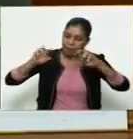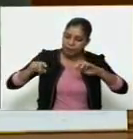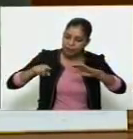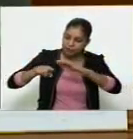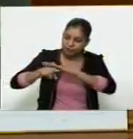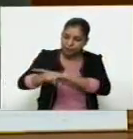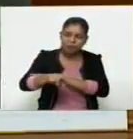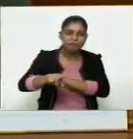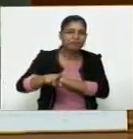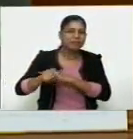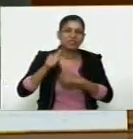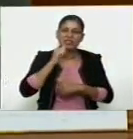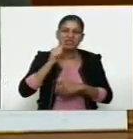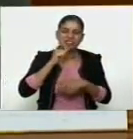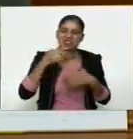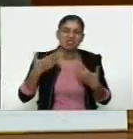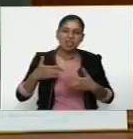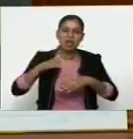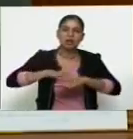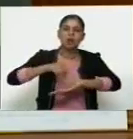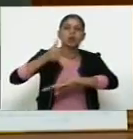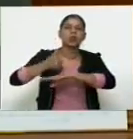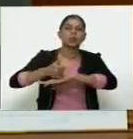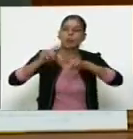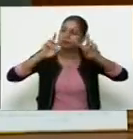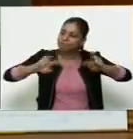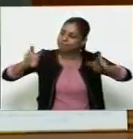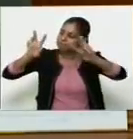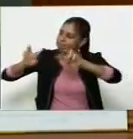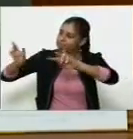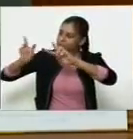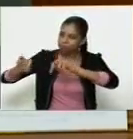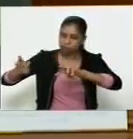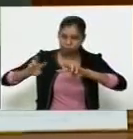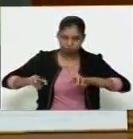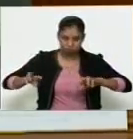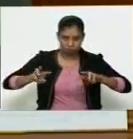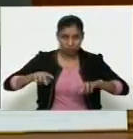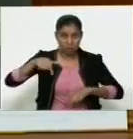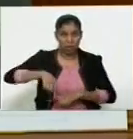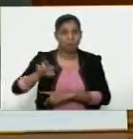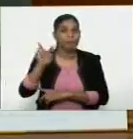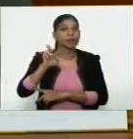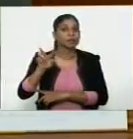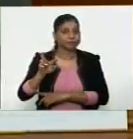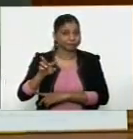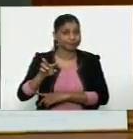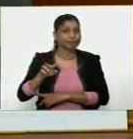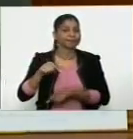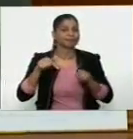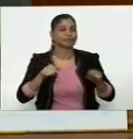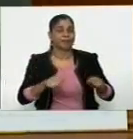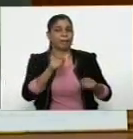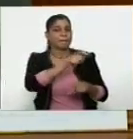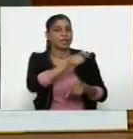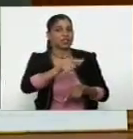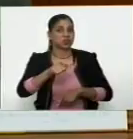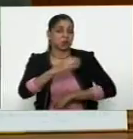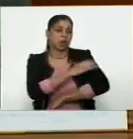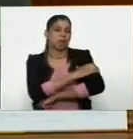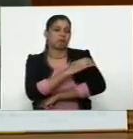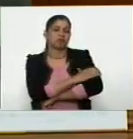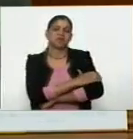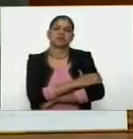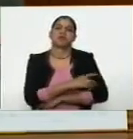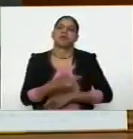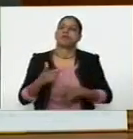a la determinación de la responsabilidad a que hubiera lugar por las actuaciones antinacional